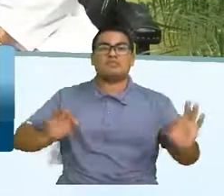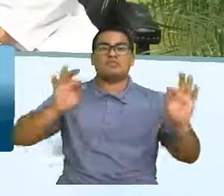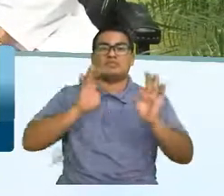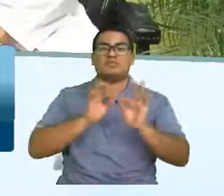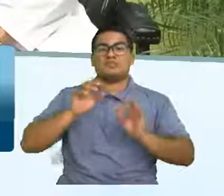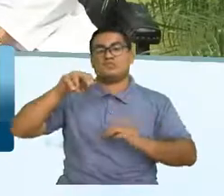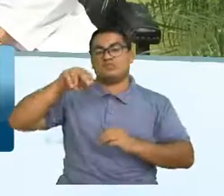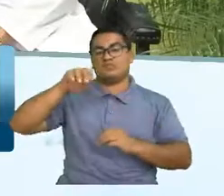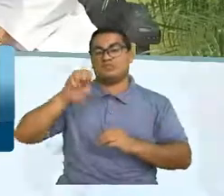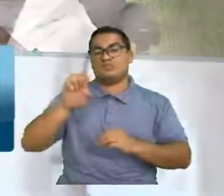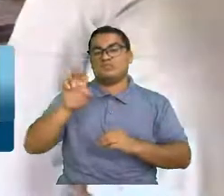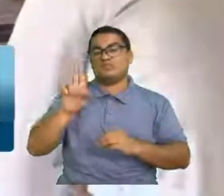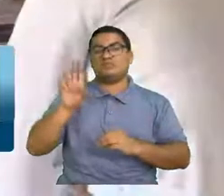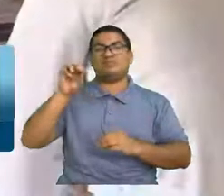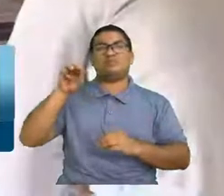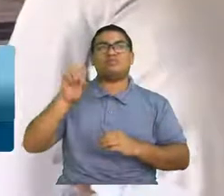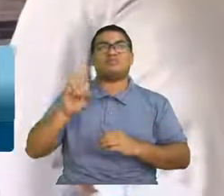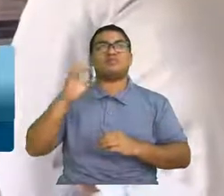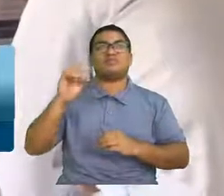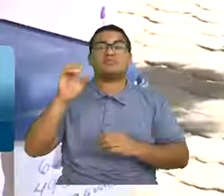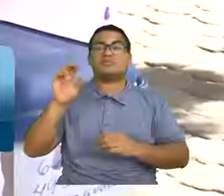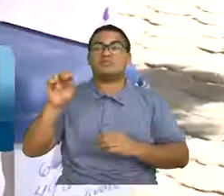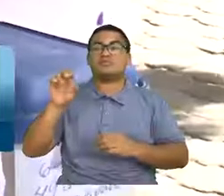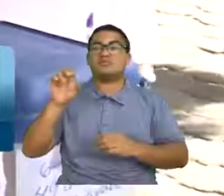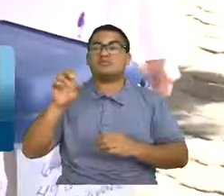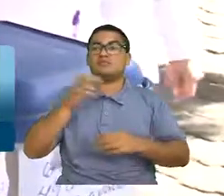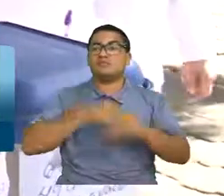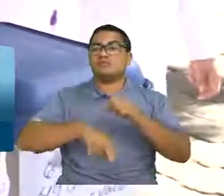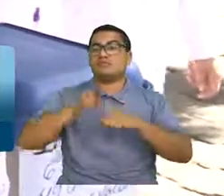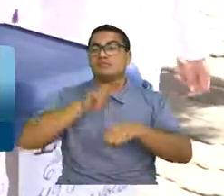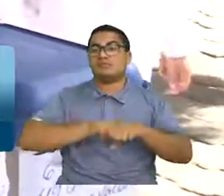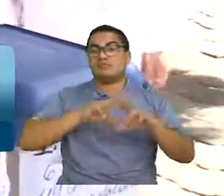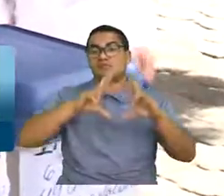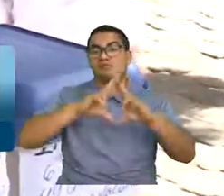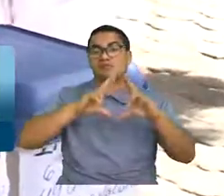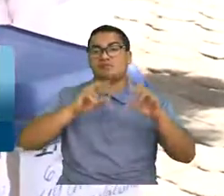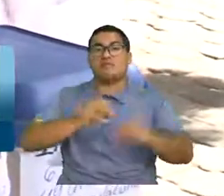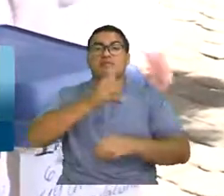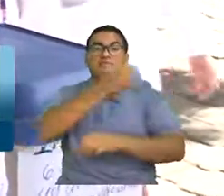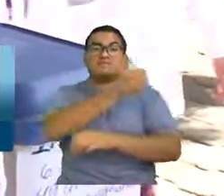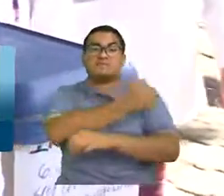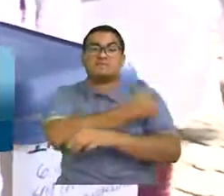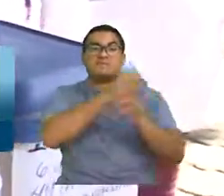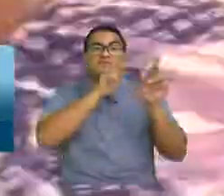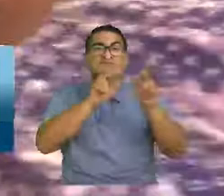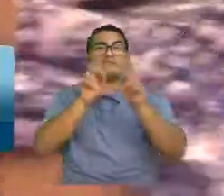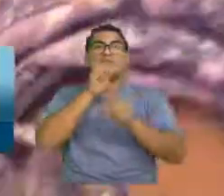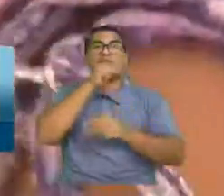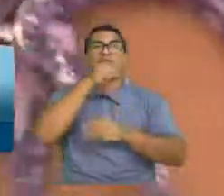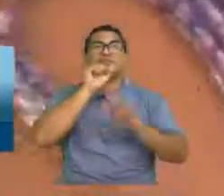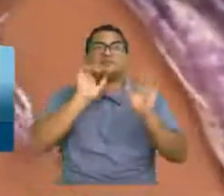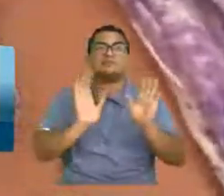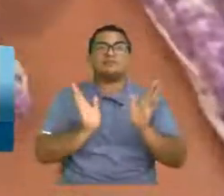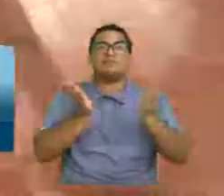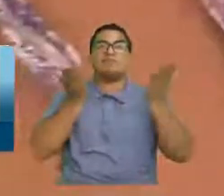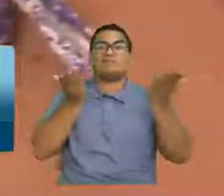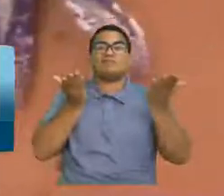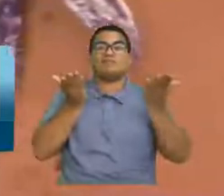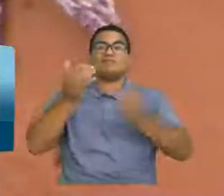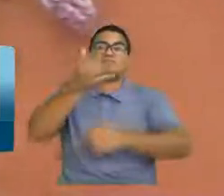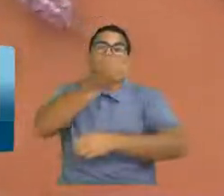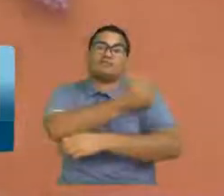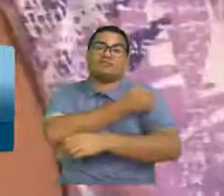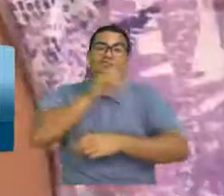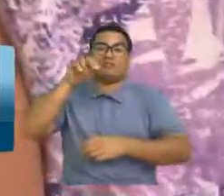neumococo nuevamente. En esta jornada nacional de vacunación vimos bastantes personas de los adultos mayores aplicándose